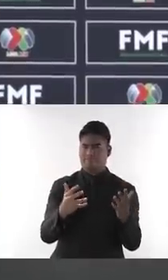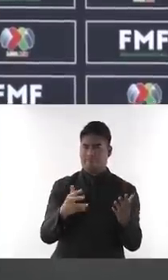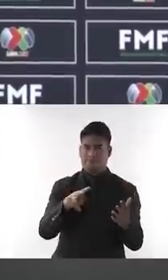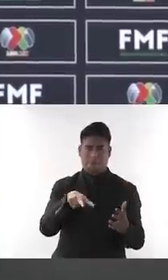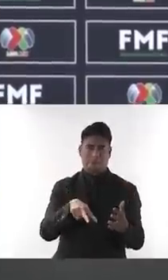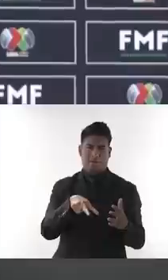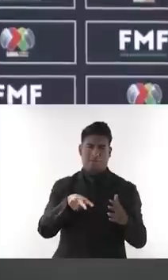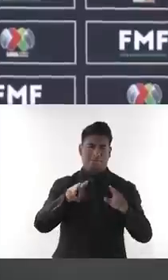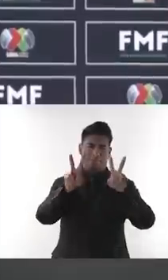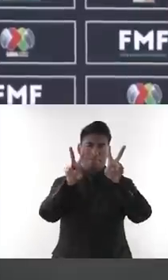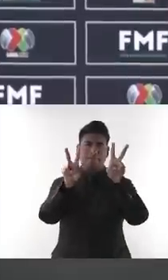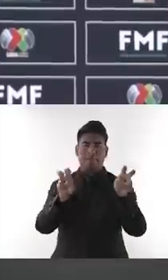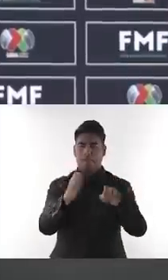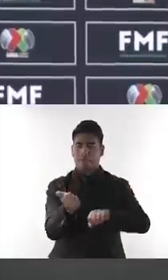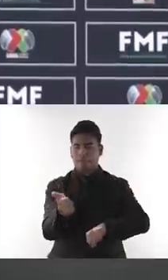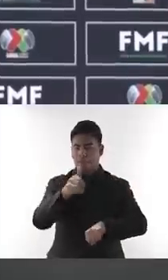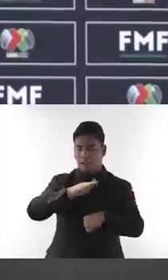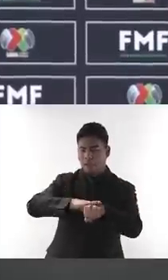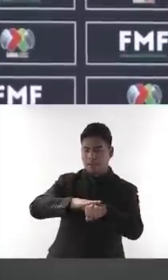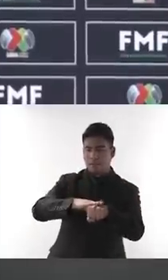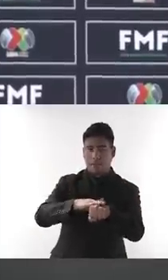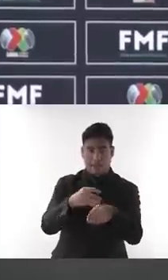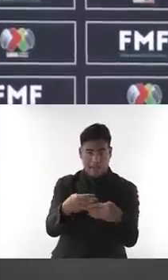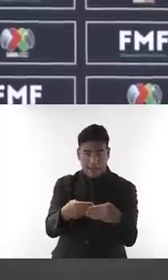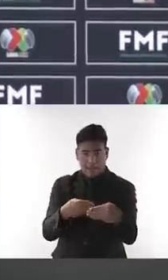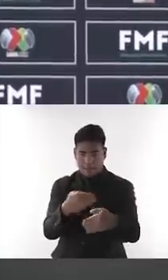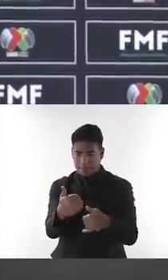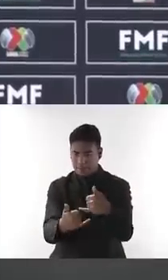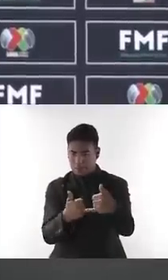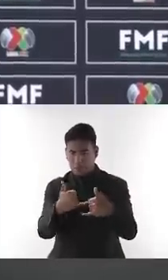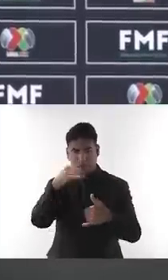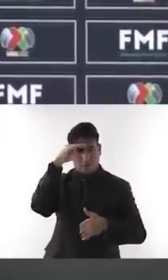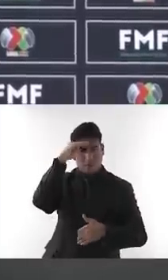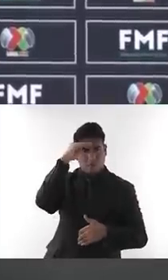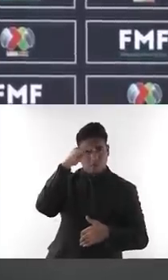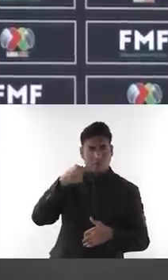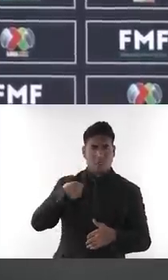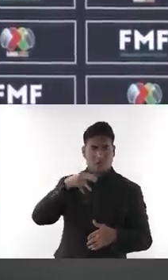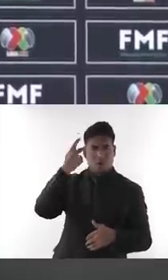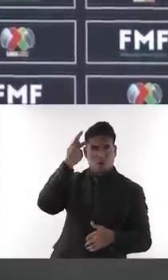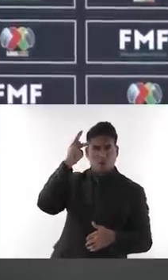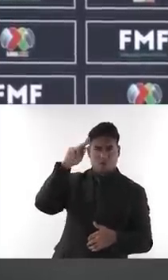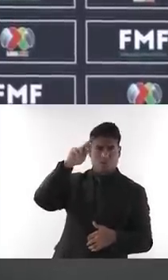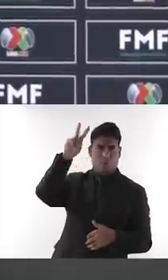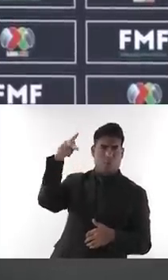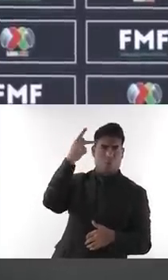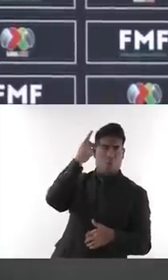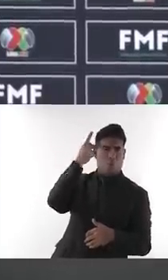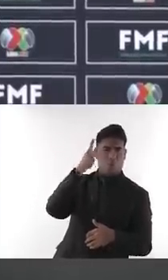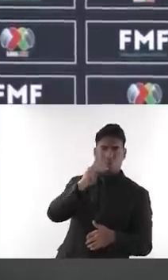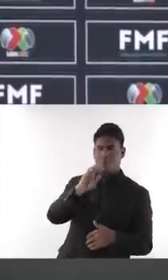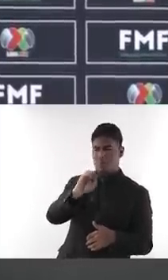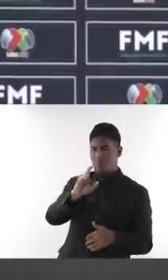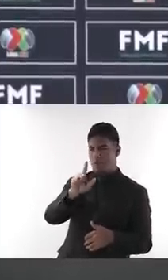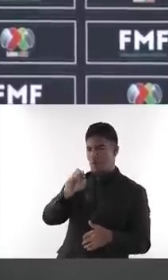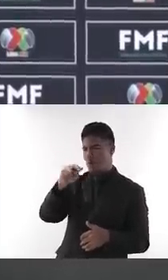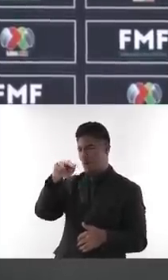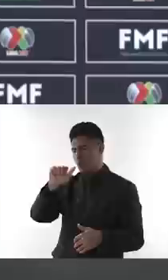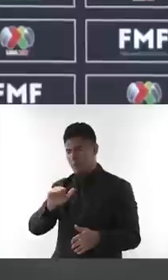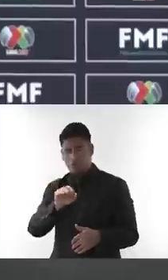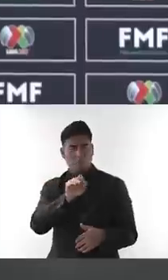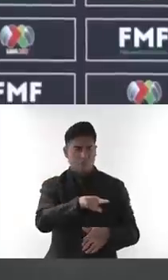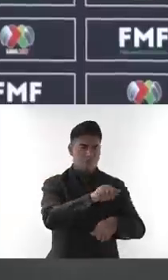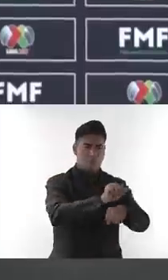evento nos hubiéramos preguntado, vamos a empatar con Polonia, vamos a perder 2-0 con Argentina y le vamos a ganar a